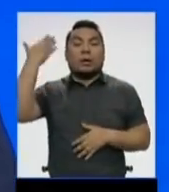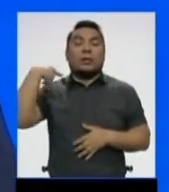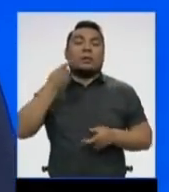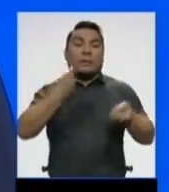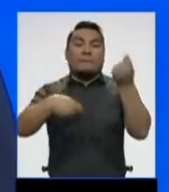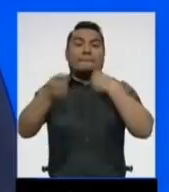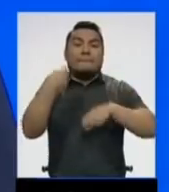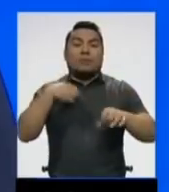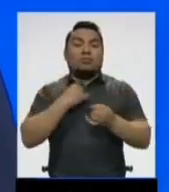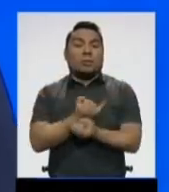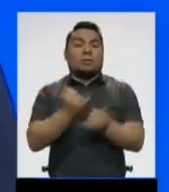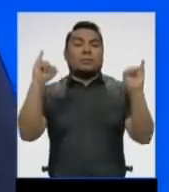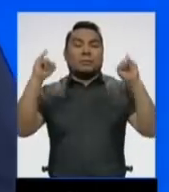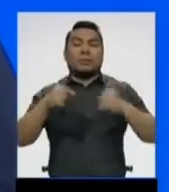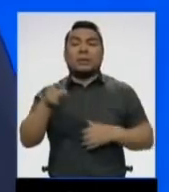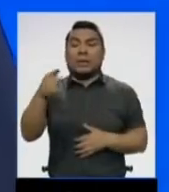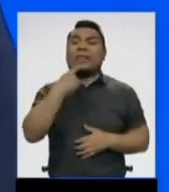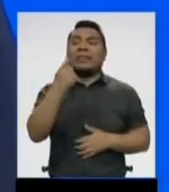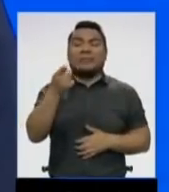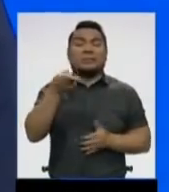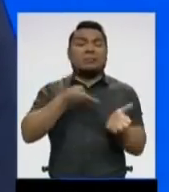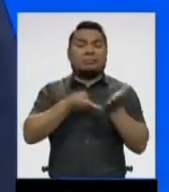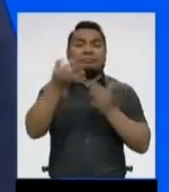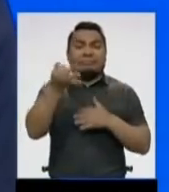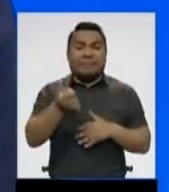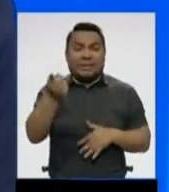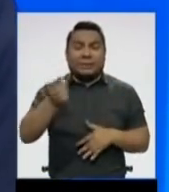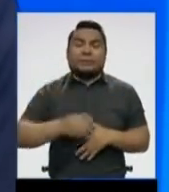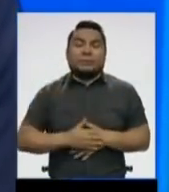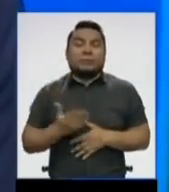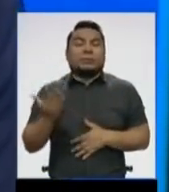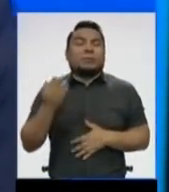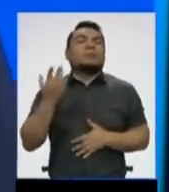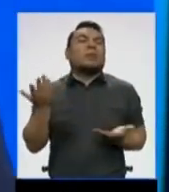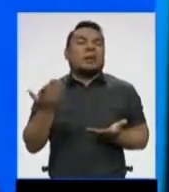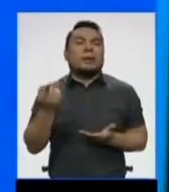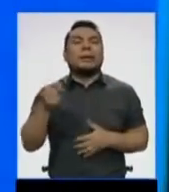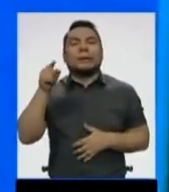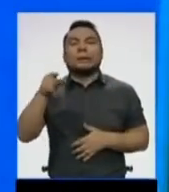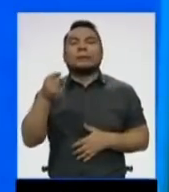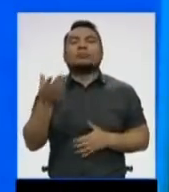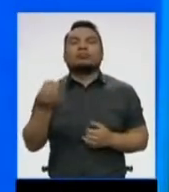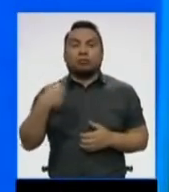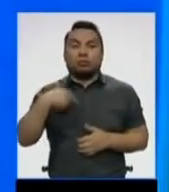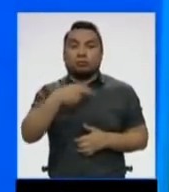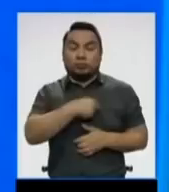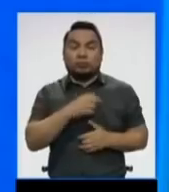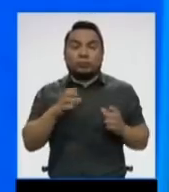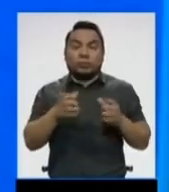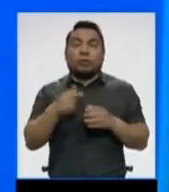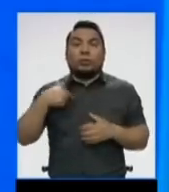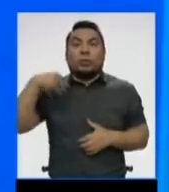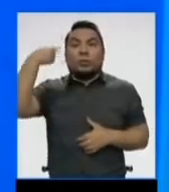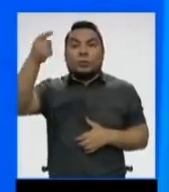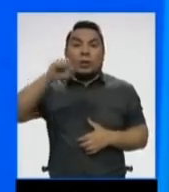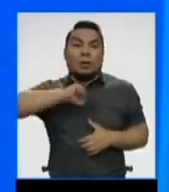independiente. Lo que dice es verdad. Para esto, nosotros, en una supuesta